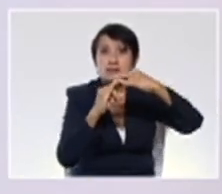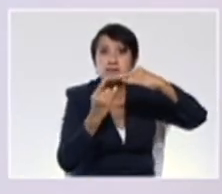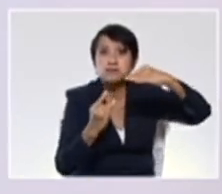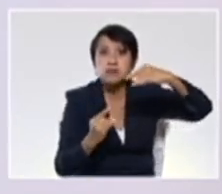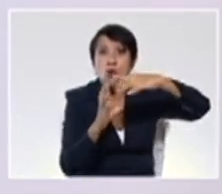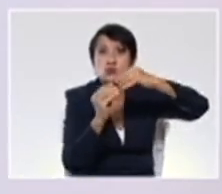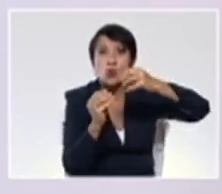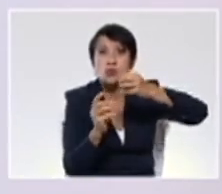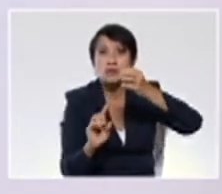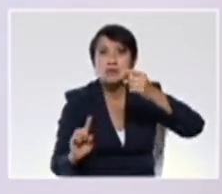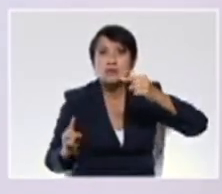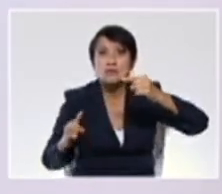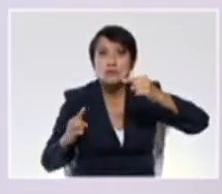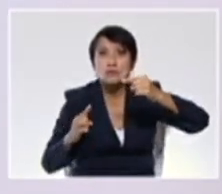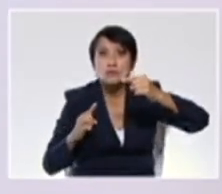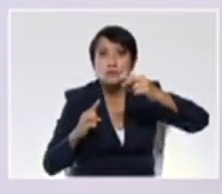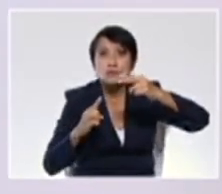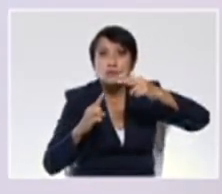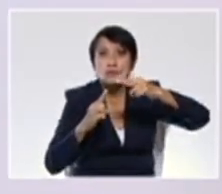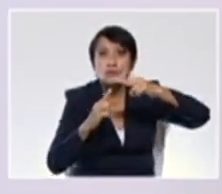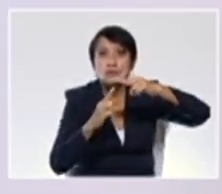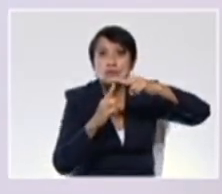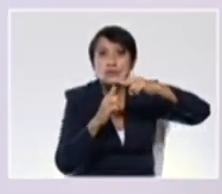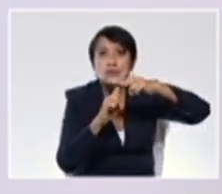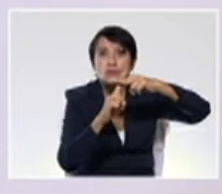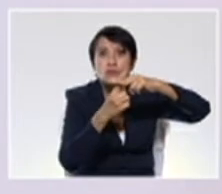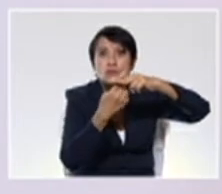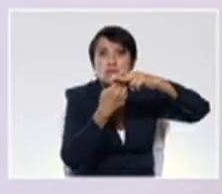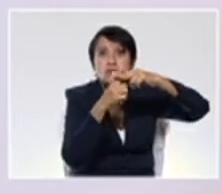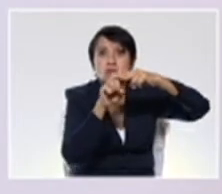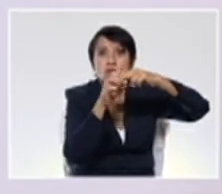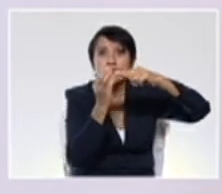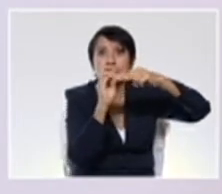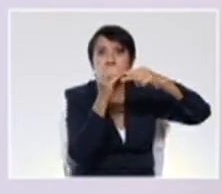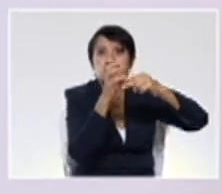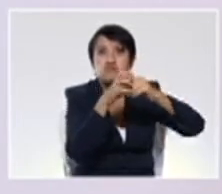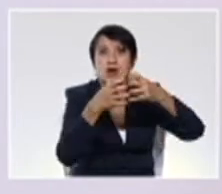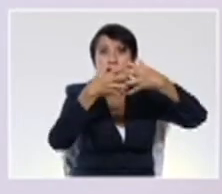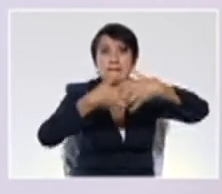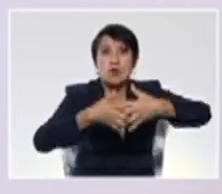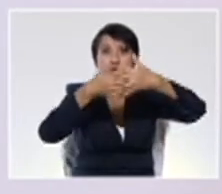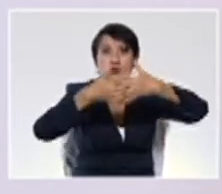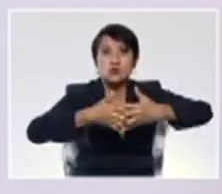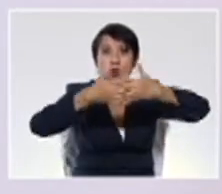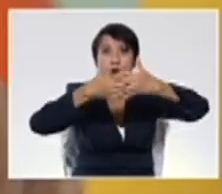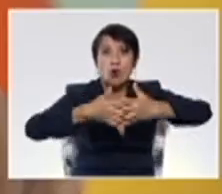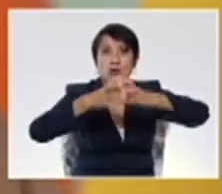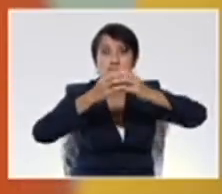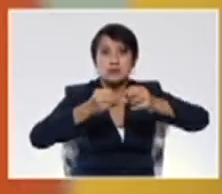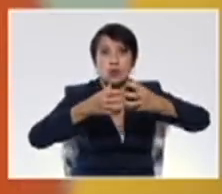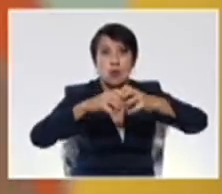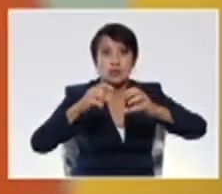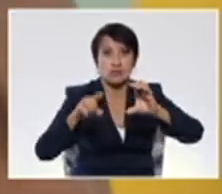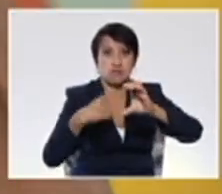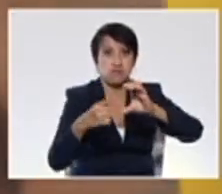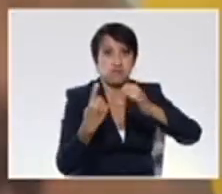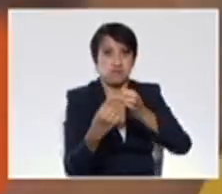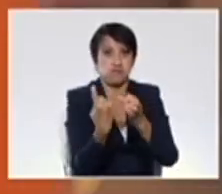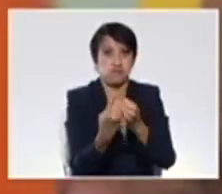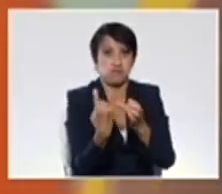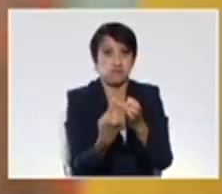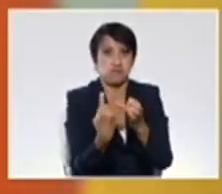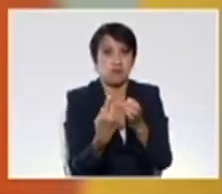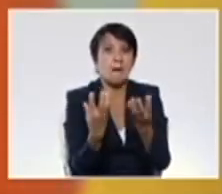vamos a hablar después, que es lo que induce la corriente al rotor, y ese rotor cuando gira, si pasa mucho